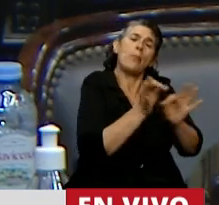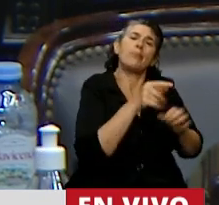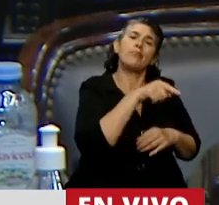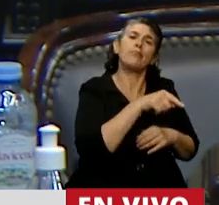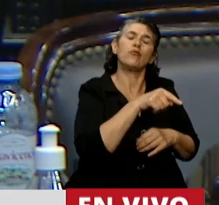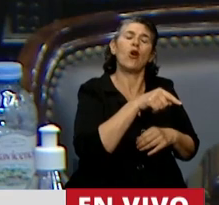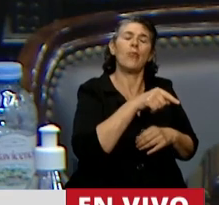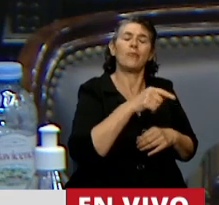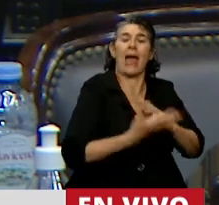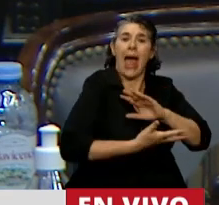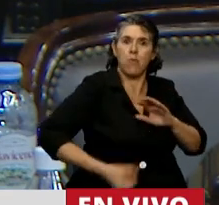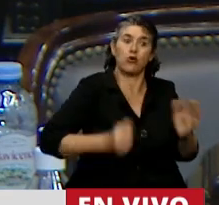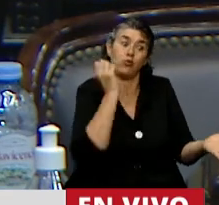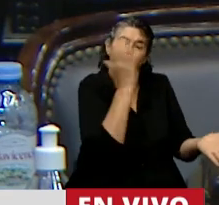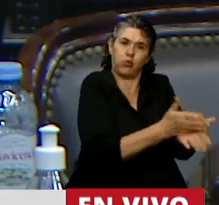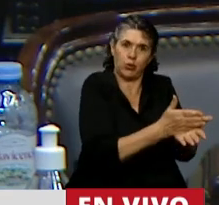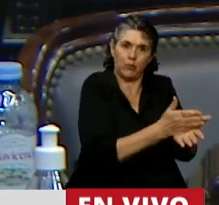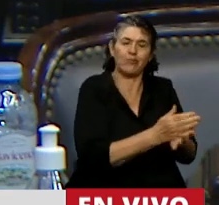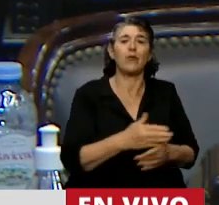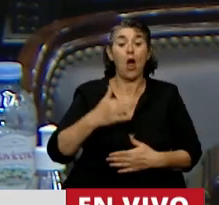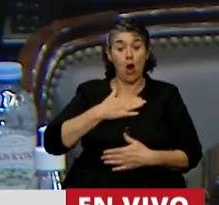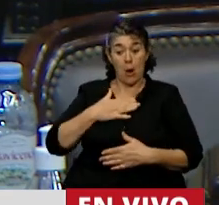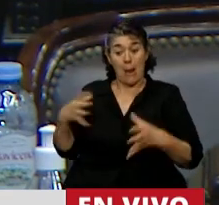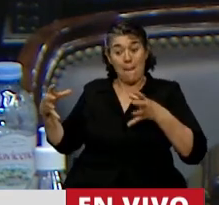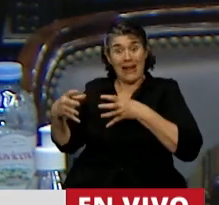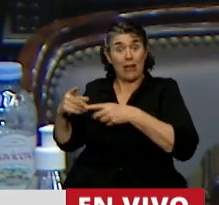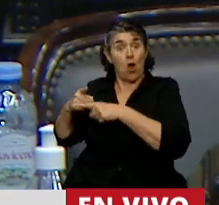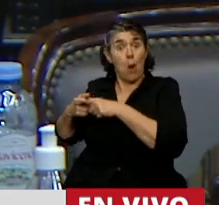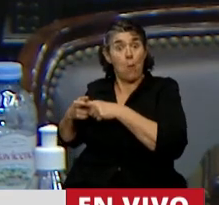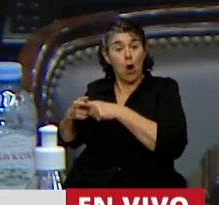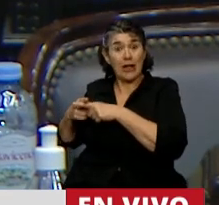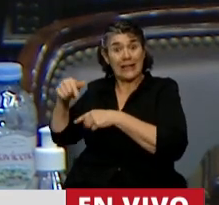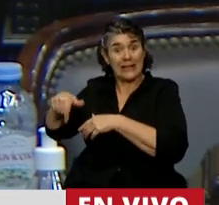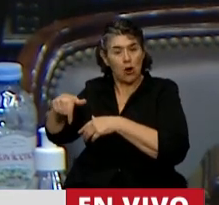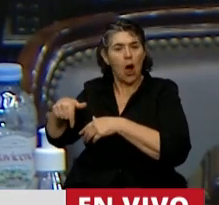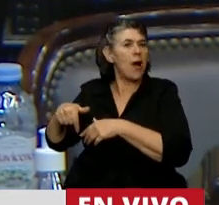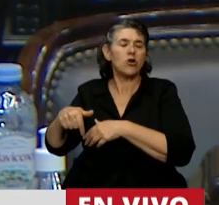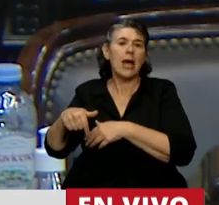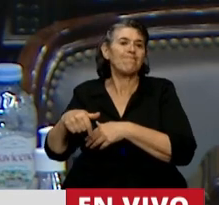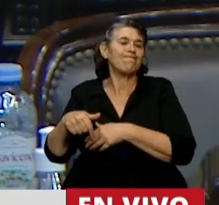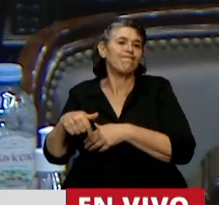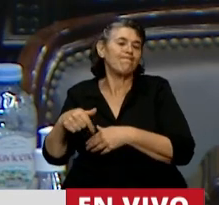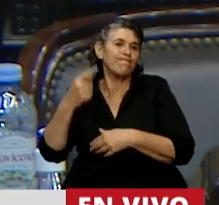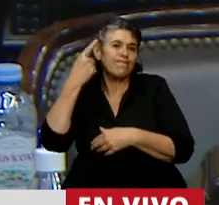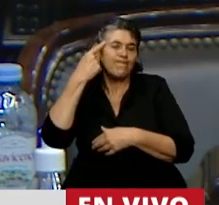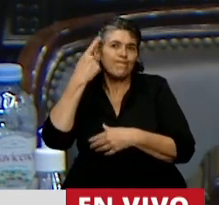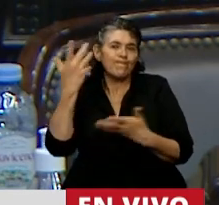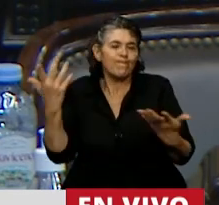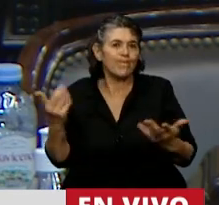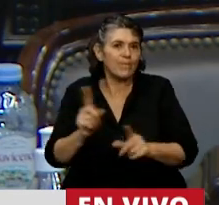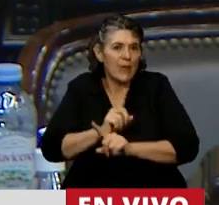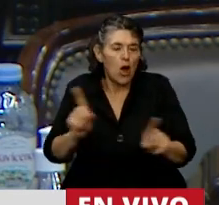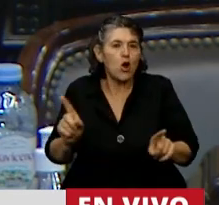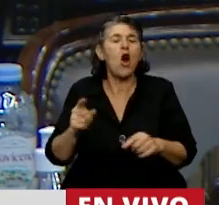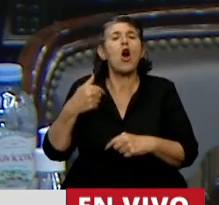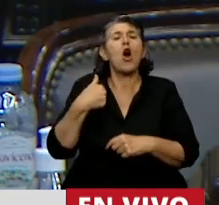penalización. Tema que nuestro bloque consideró que no se encontraba habilitado para la consideración de esta convención. Entendemos que esta